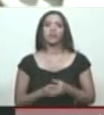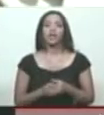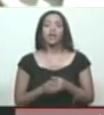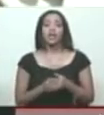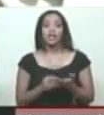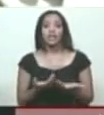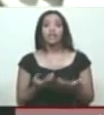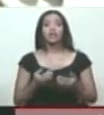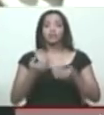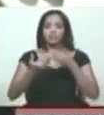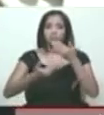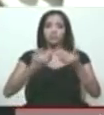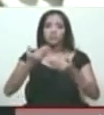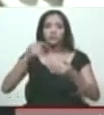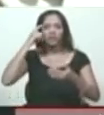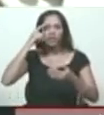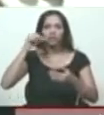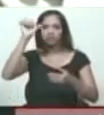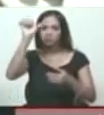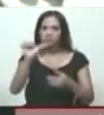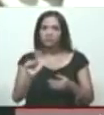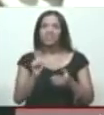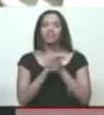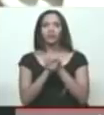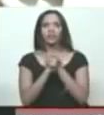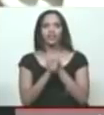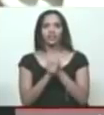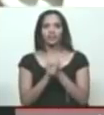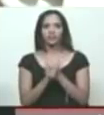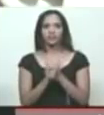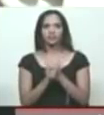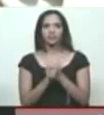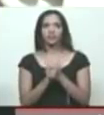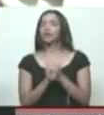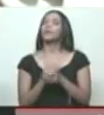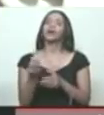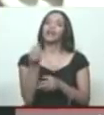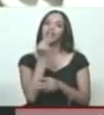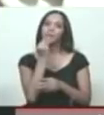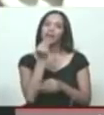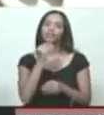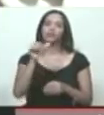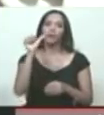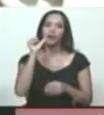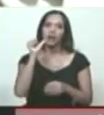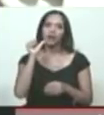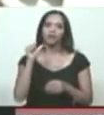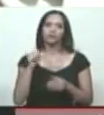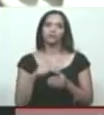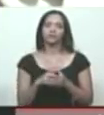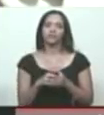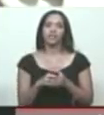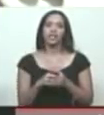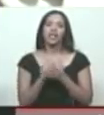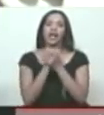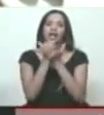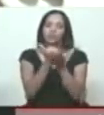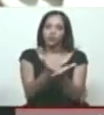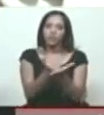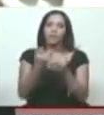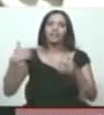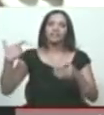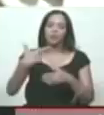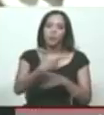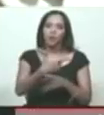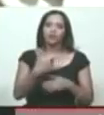día estuvimos viendo, bueno, la solidaridad para el alimento, para el agua, la solidaridad para el transporte, la